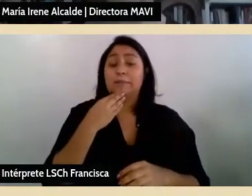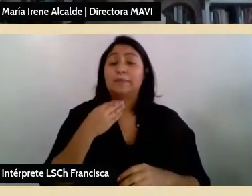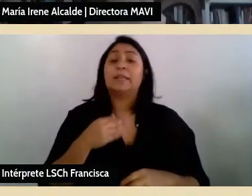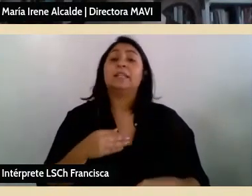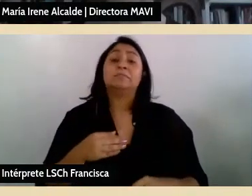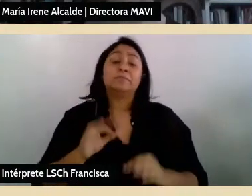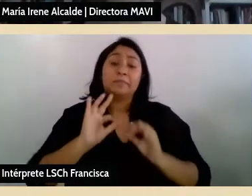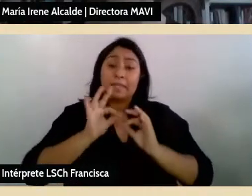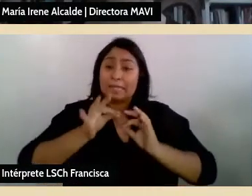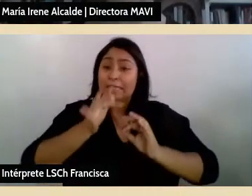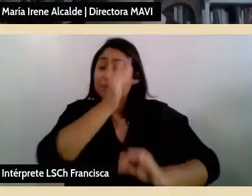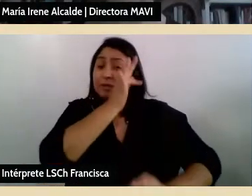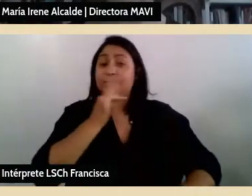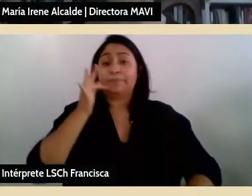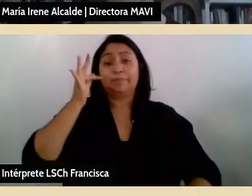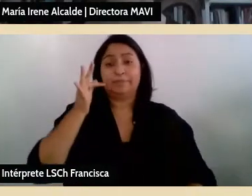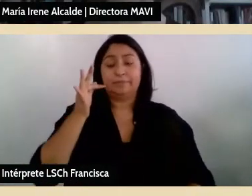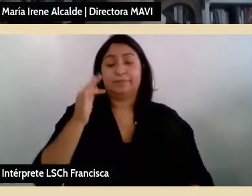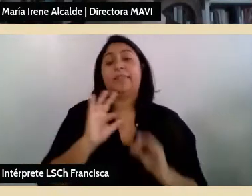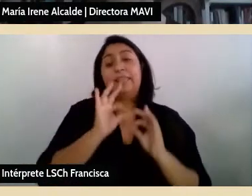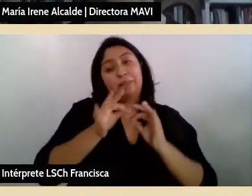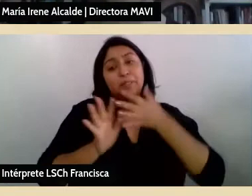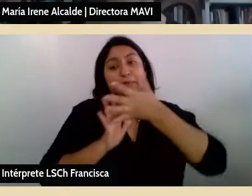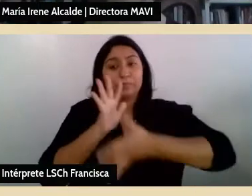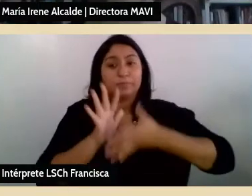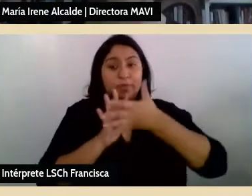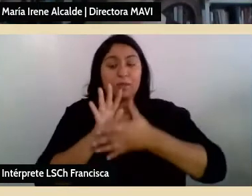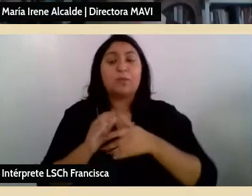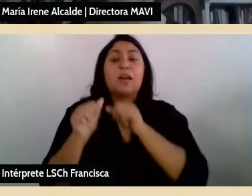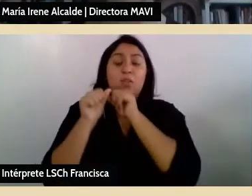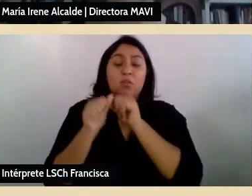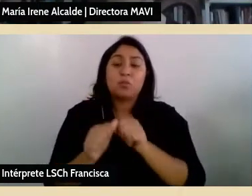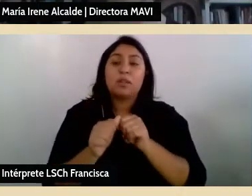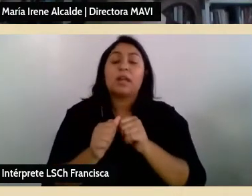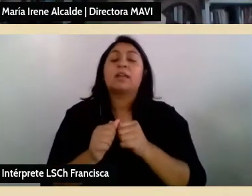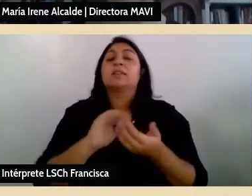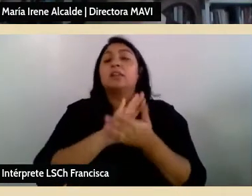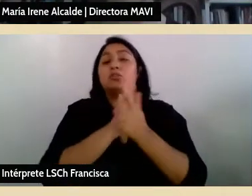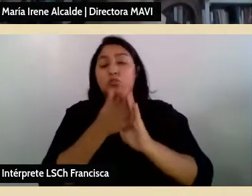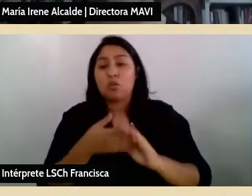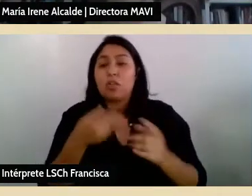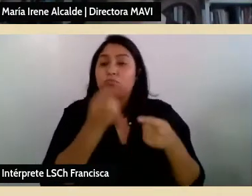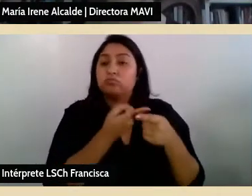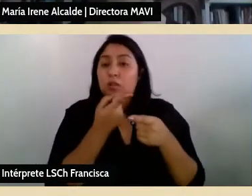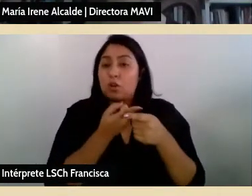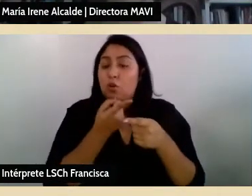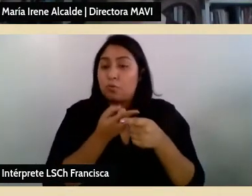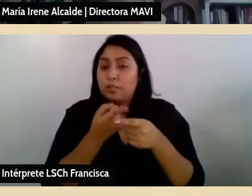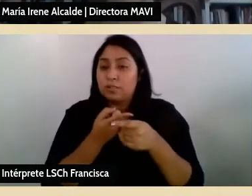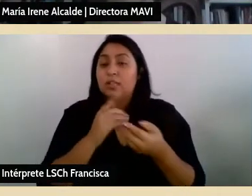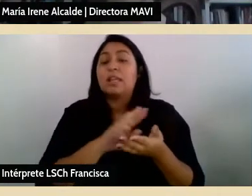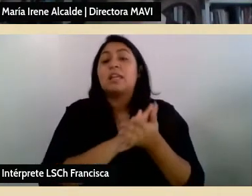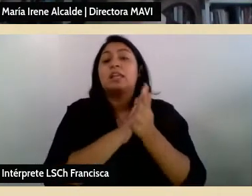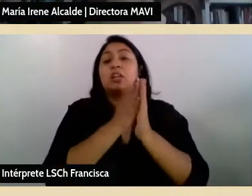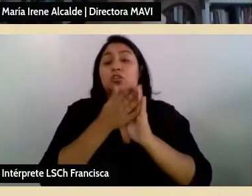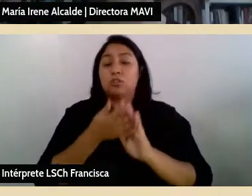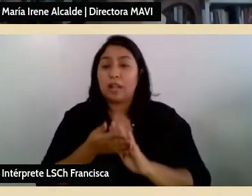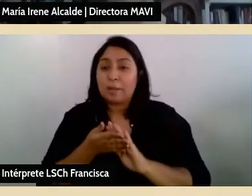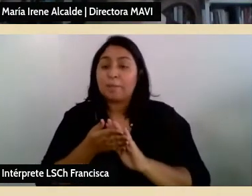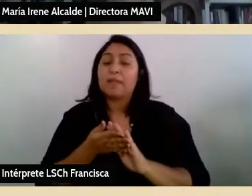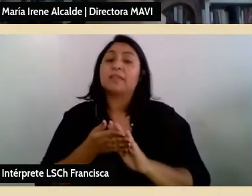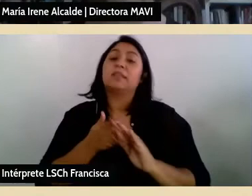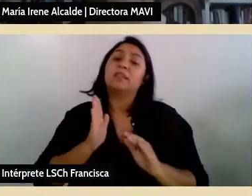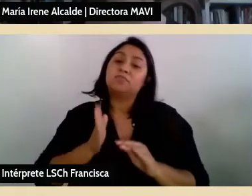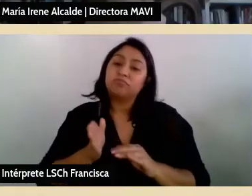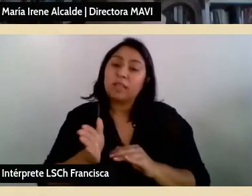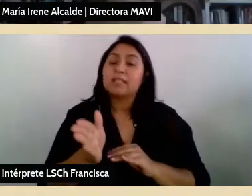quien será nuestra intérprete de lengua de señas durante toda la jornada, lo que es total y absolutamente consecuente con la introducción que ya les